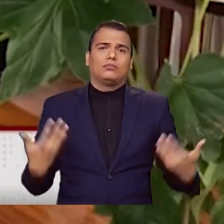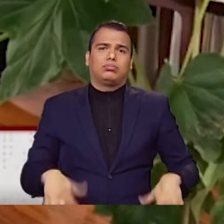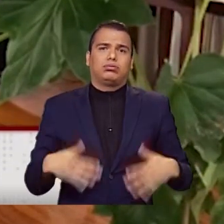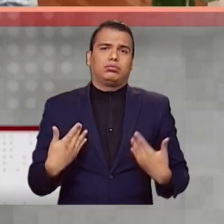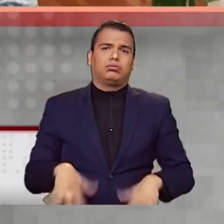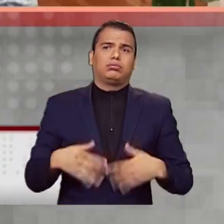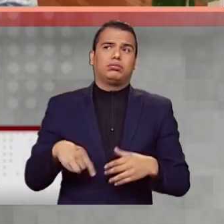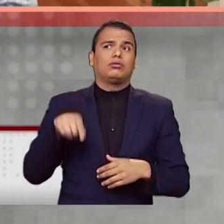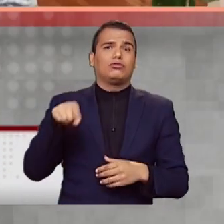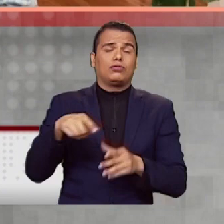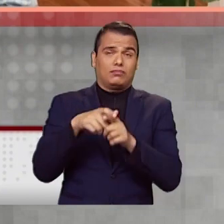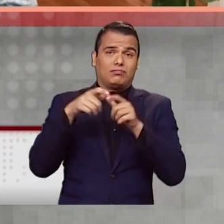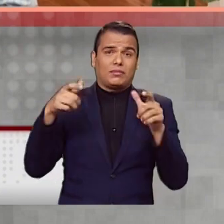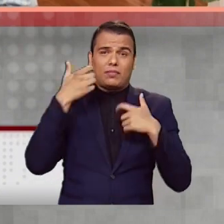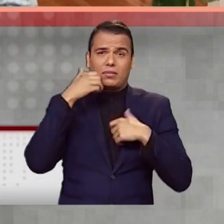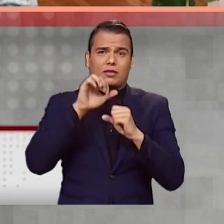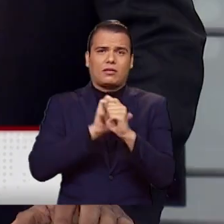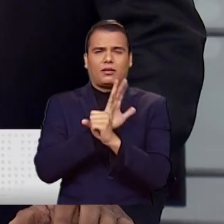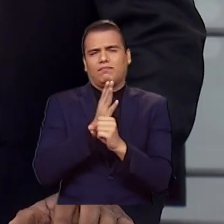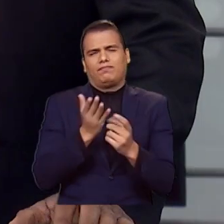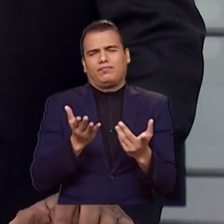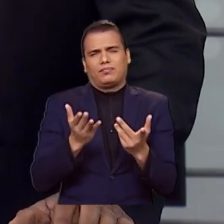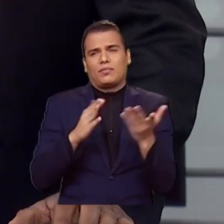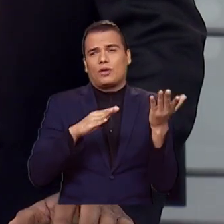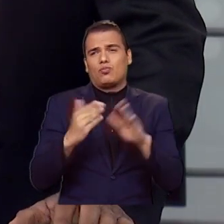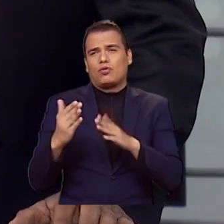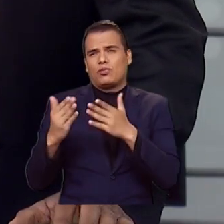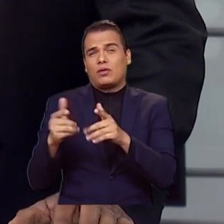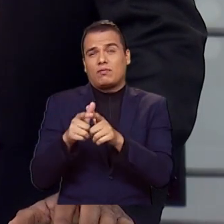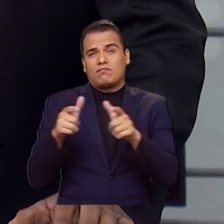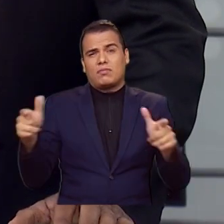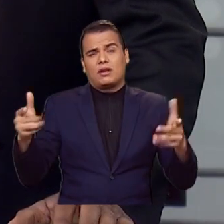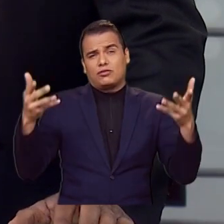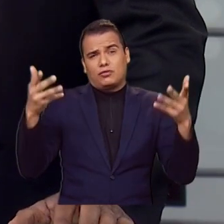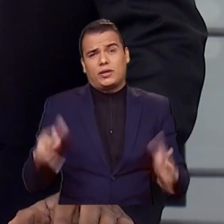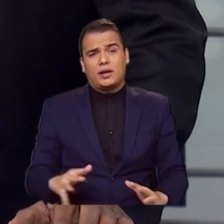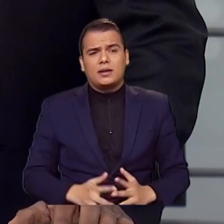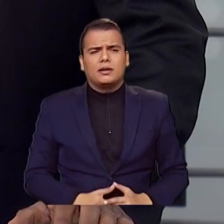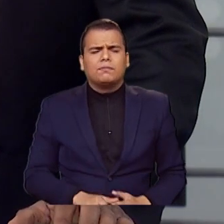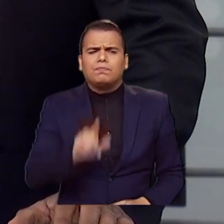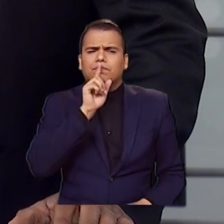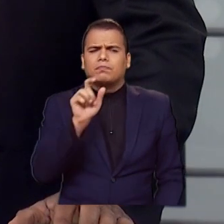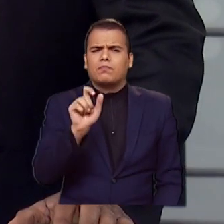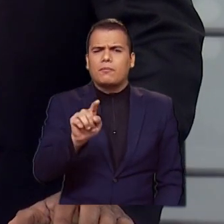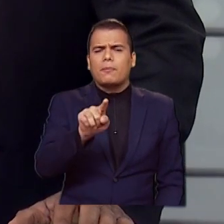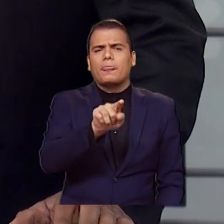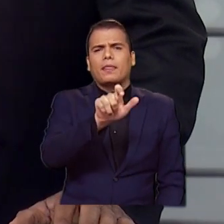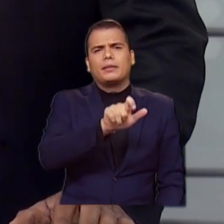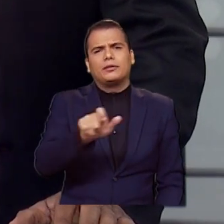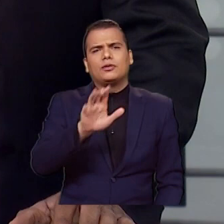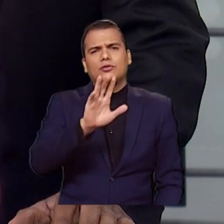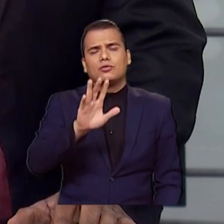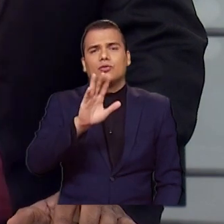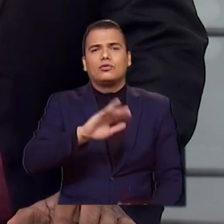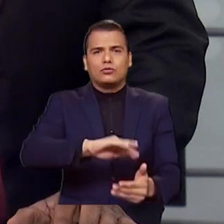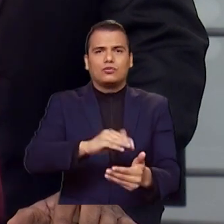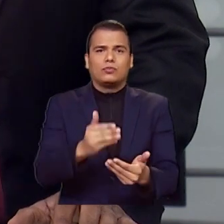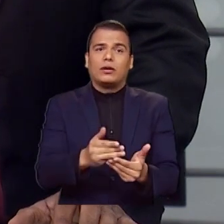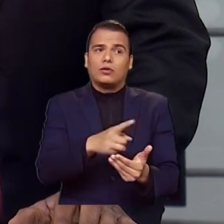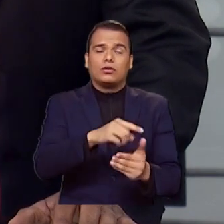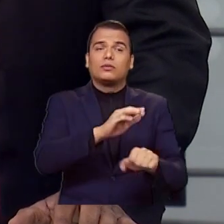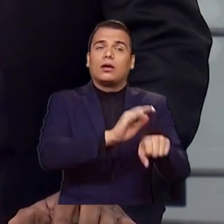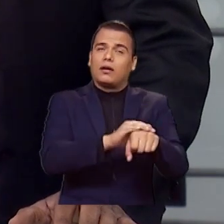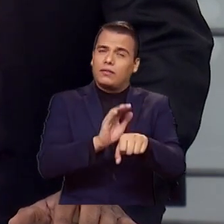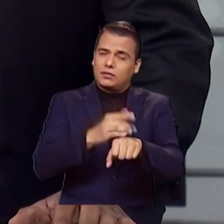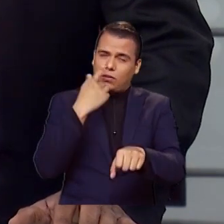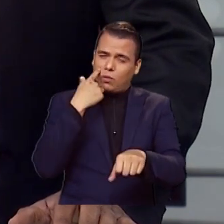queremos que la gente se nos vaya. Silvio, ¿se le puede pedir a la población de Tumaco, además de